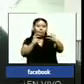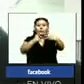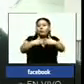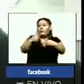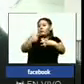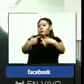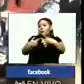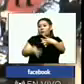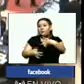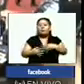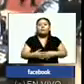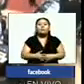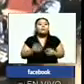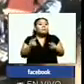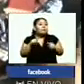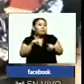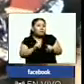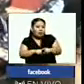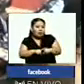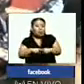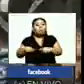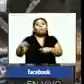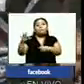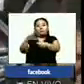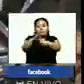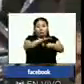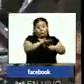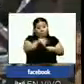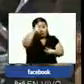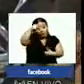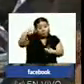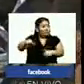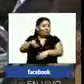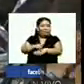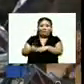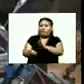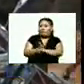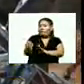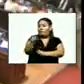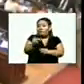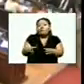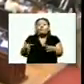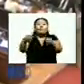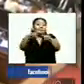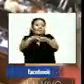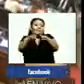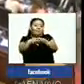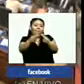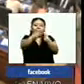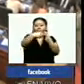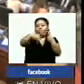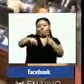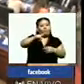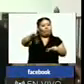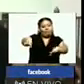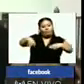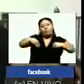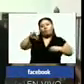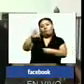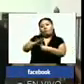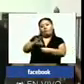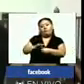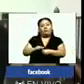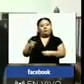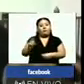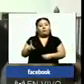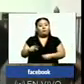en la ley pero no todos en el pleno apoyaron la iniciativa la fracción de gana se negó a dar sus votos de